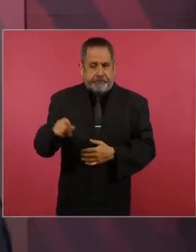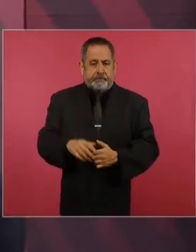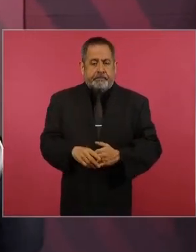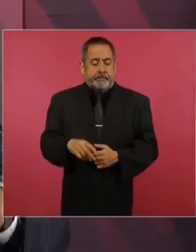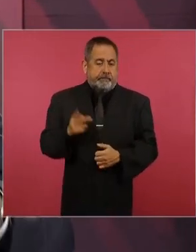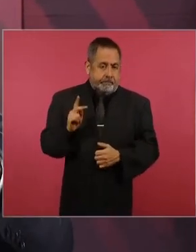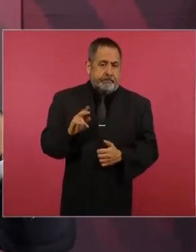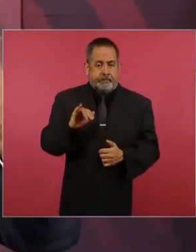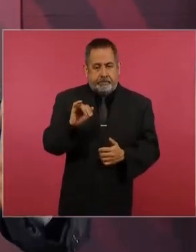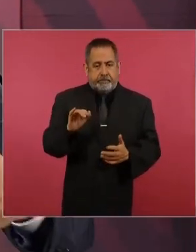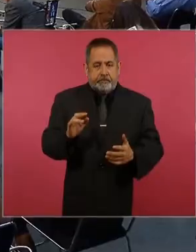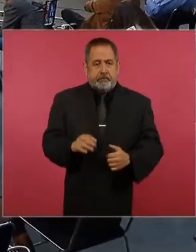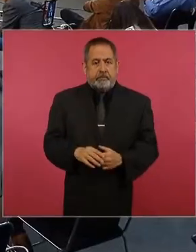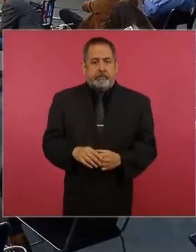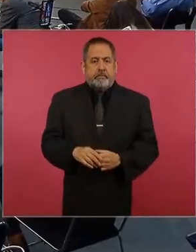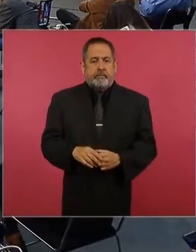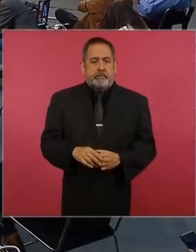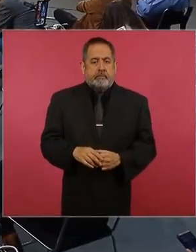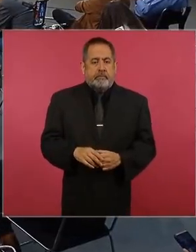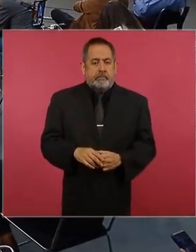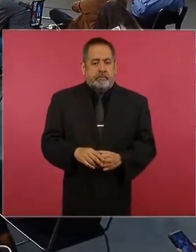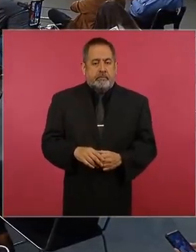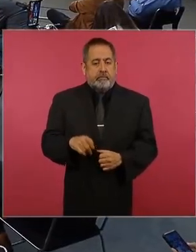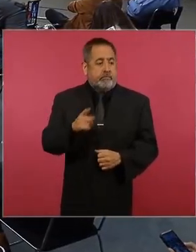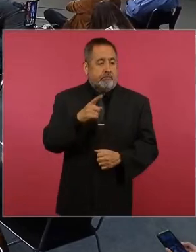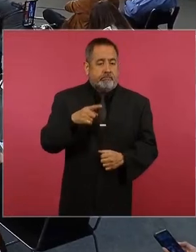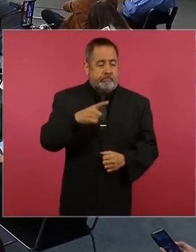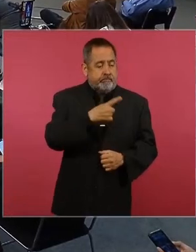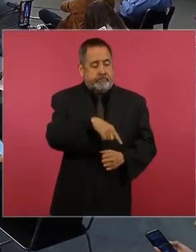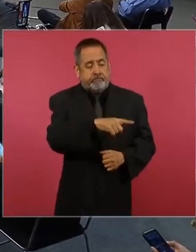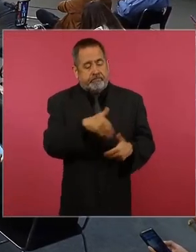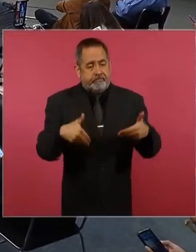Pero sí están molestos